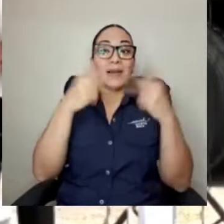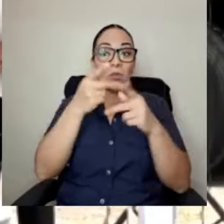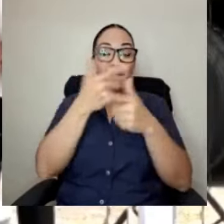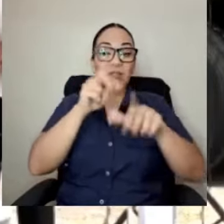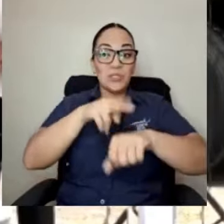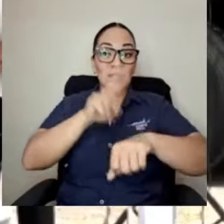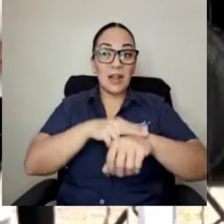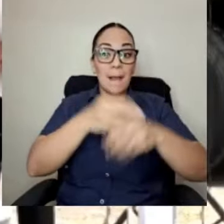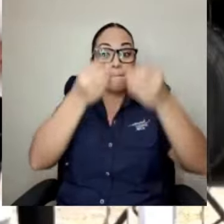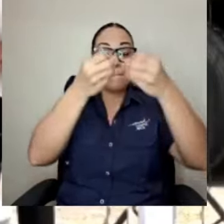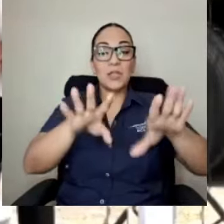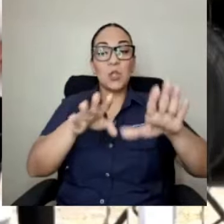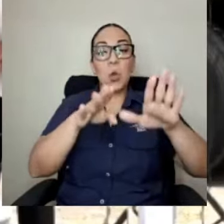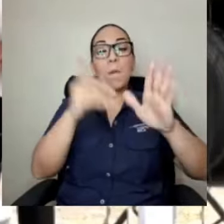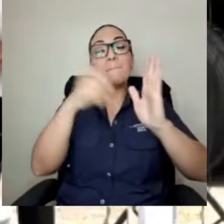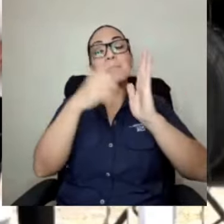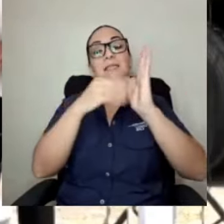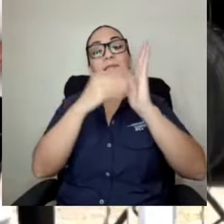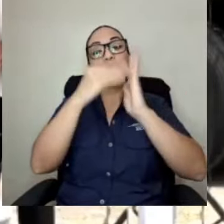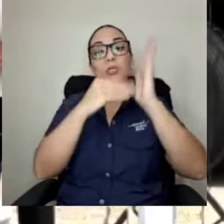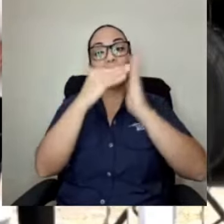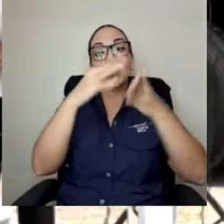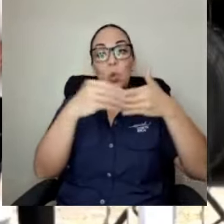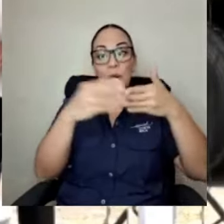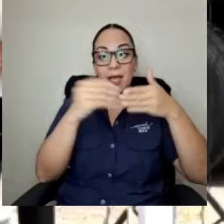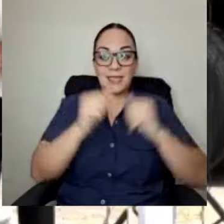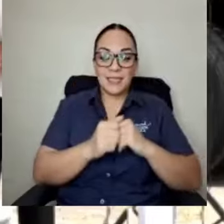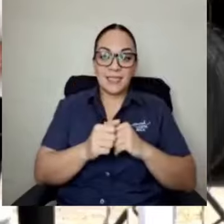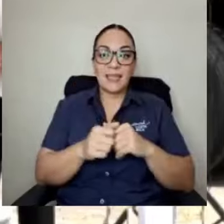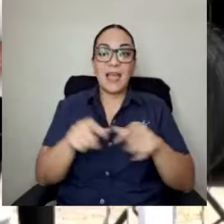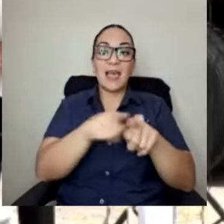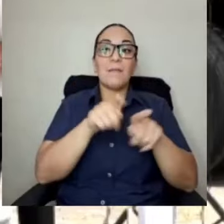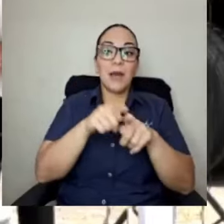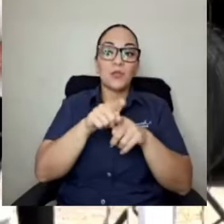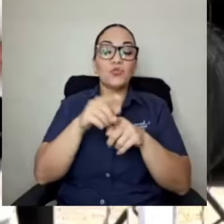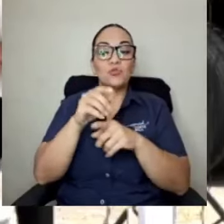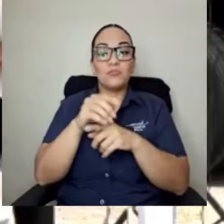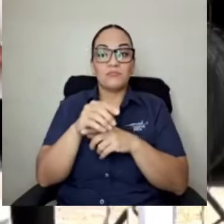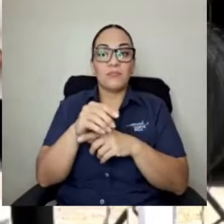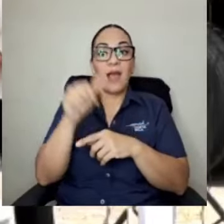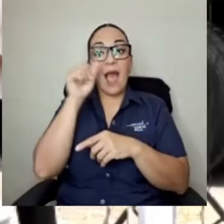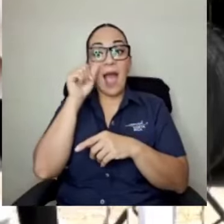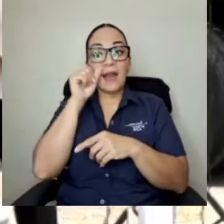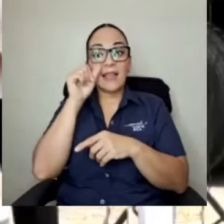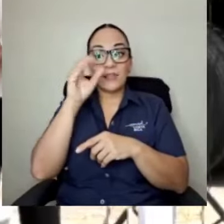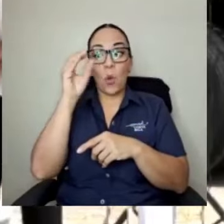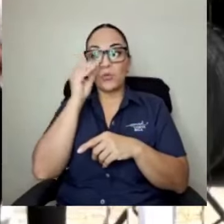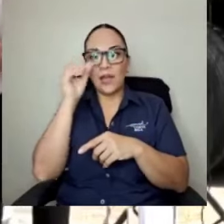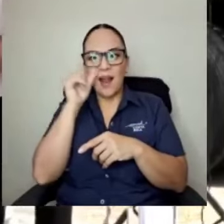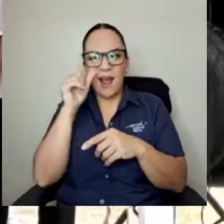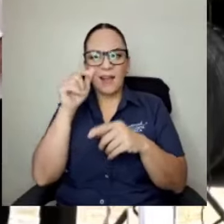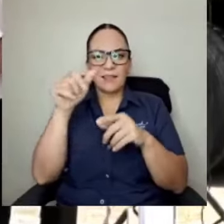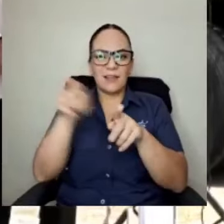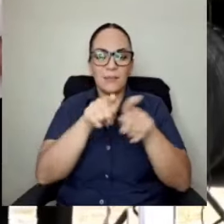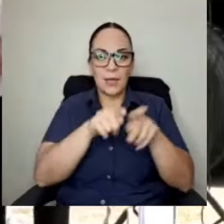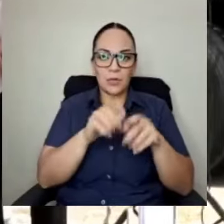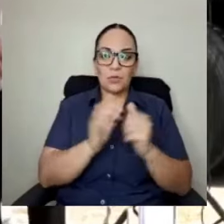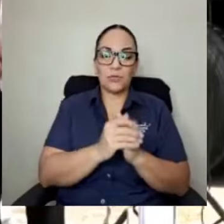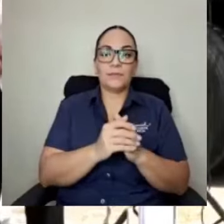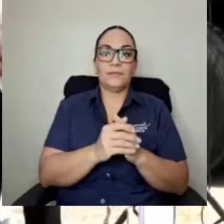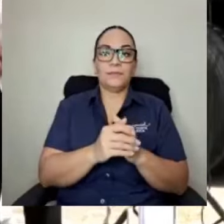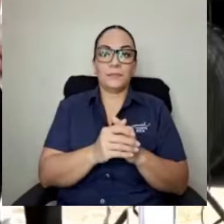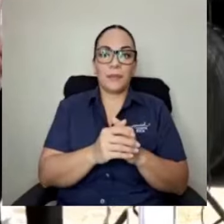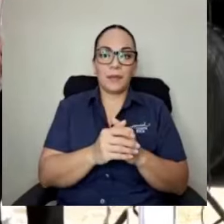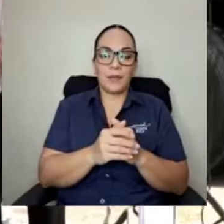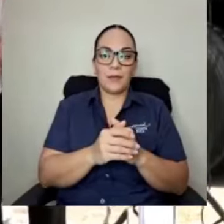de dólares, particularmente los hermanos Arias, me imagino, no sé, pero con la fundación de Francisco Antonio Pacheco